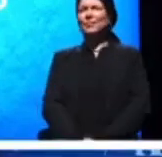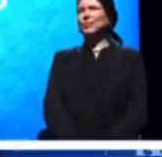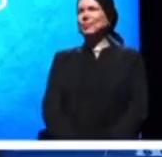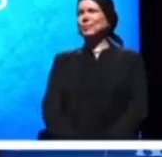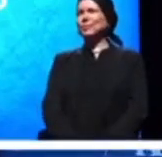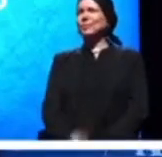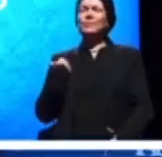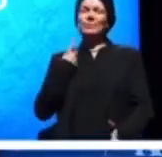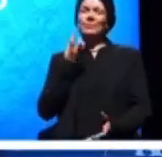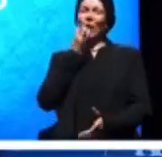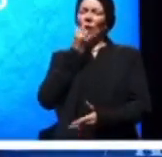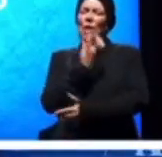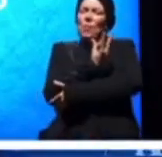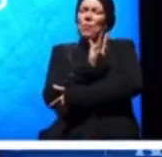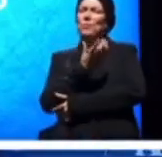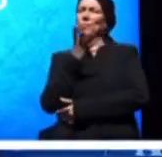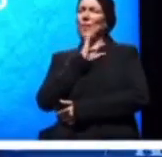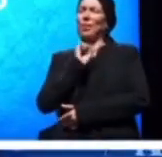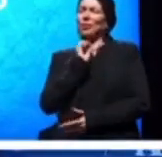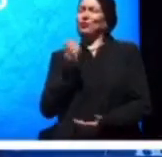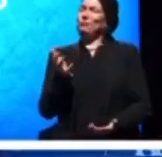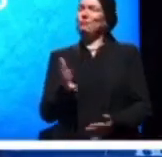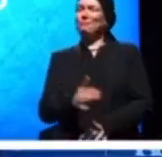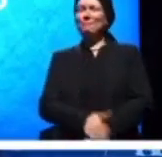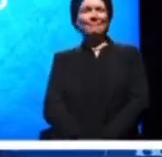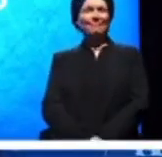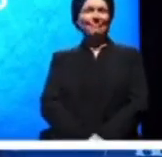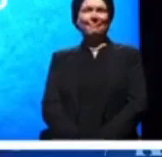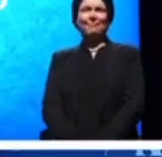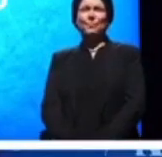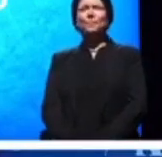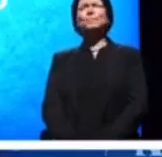Ese ramo de flores precioso, subid.